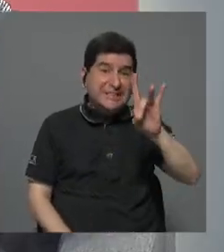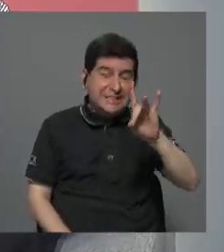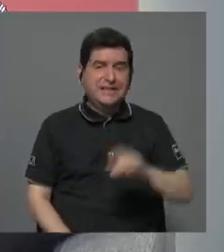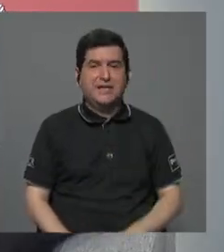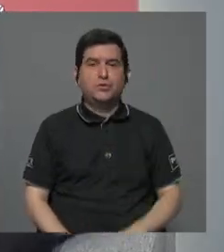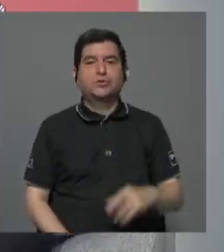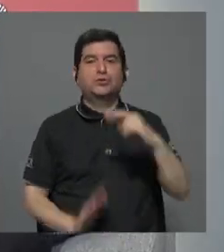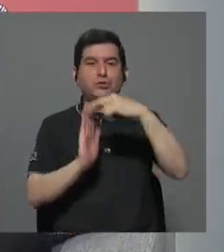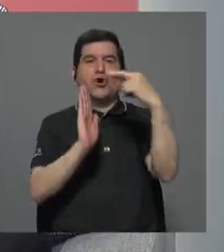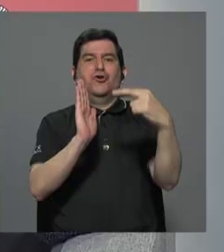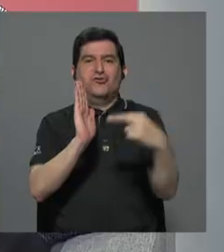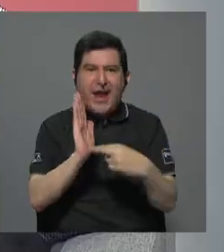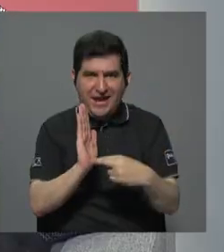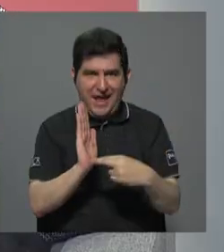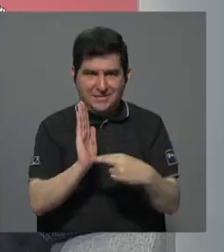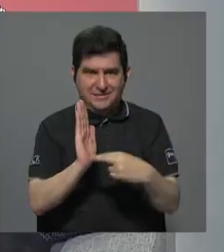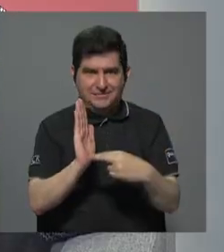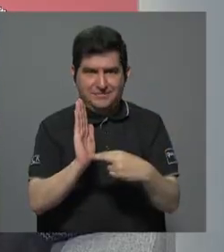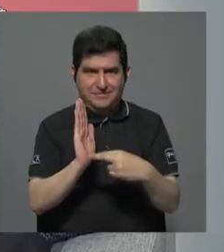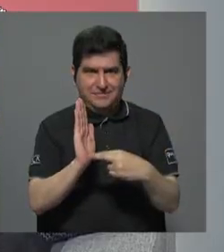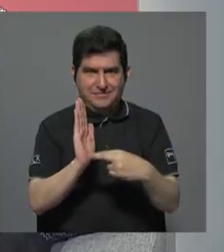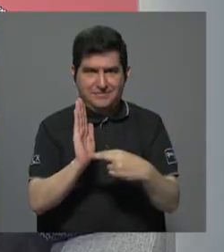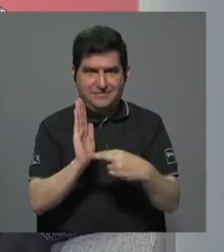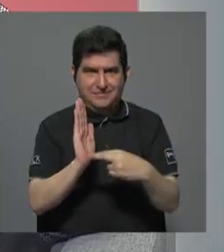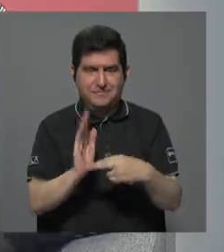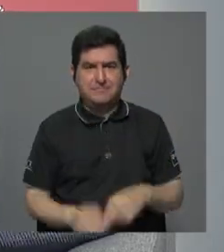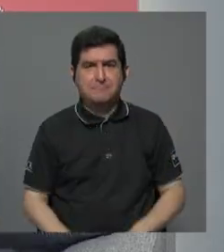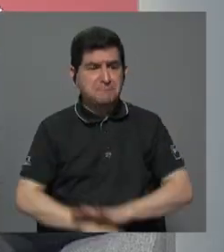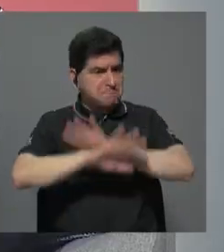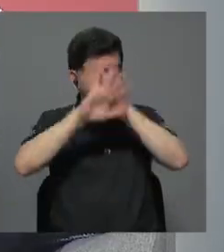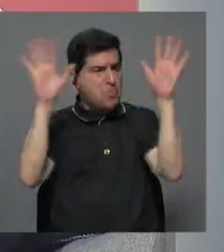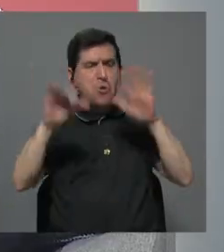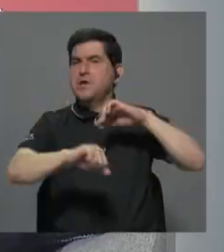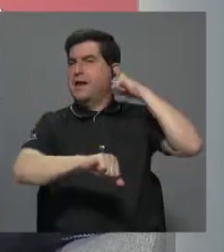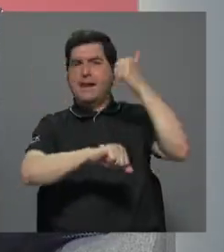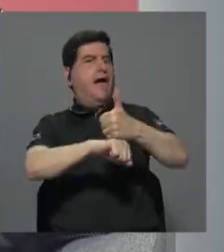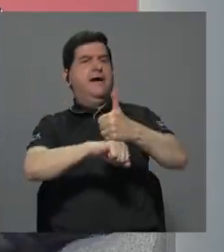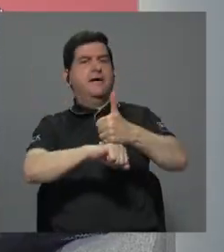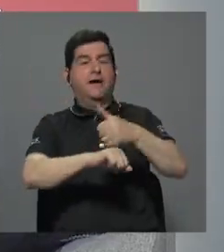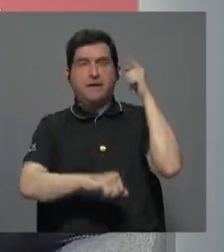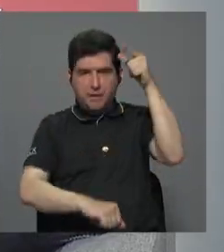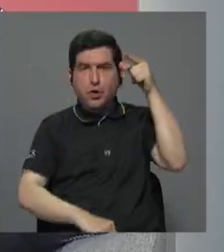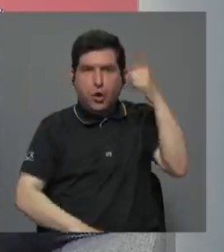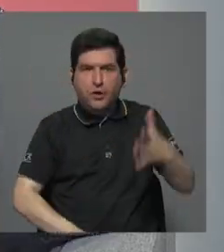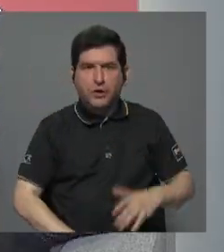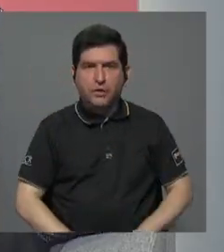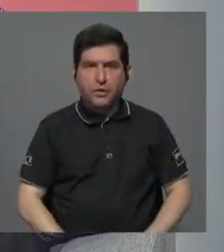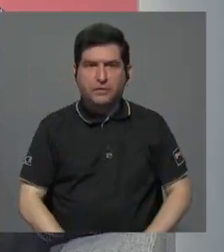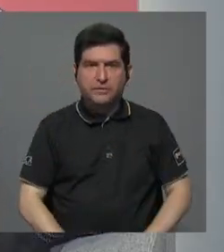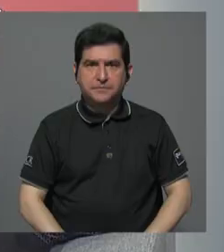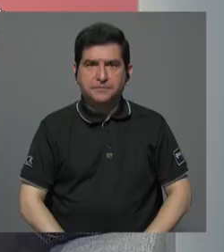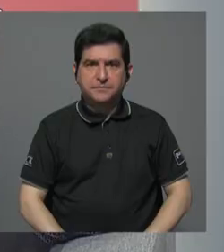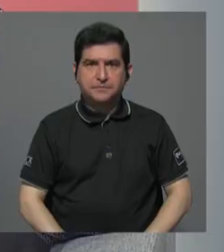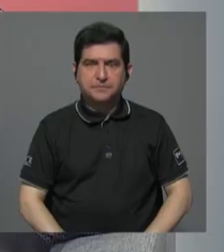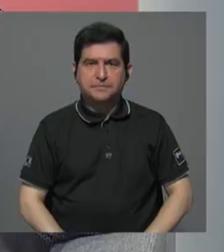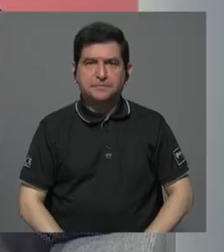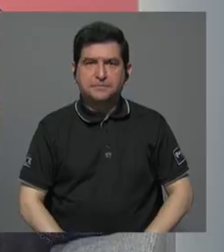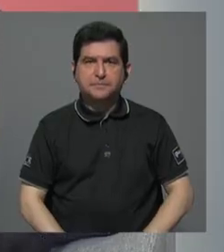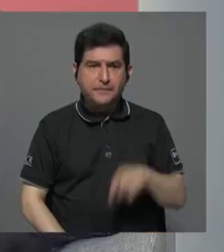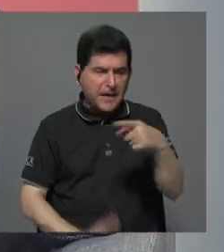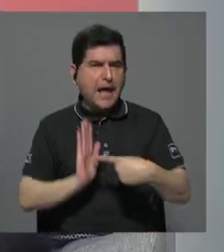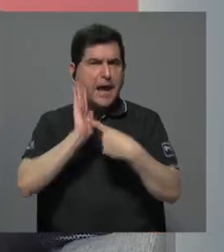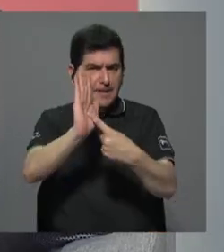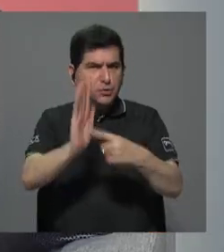reglas que están claramente establecidas por supuesto y en donde se